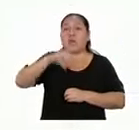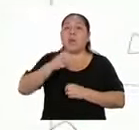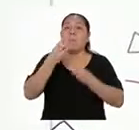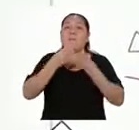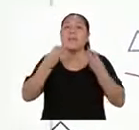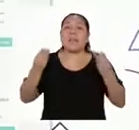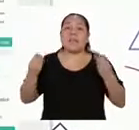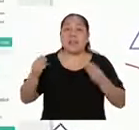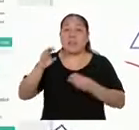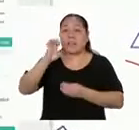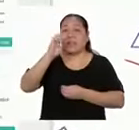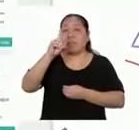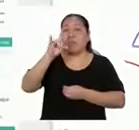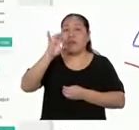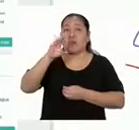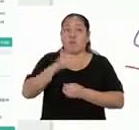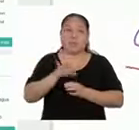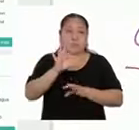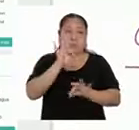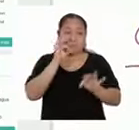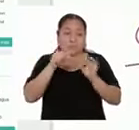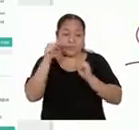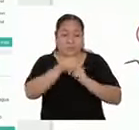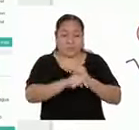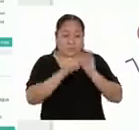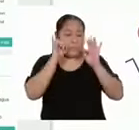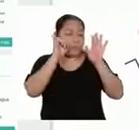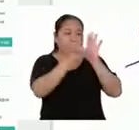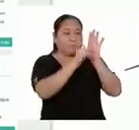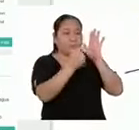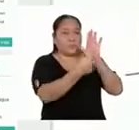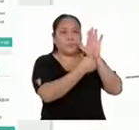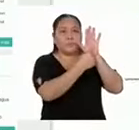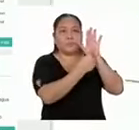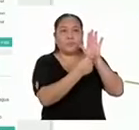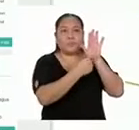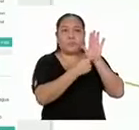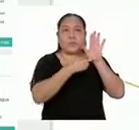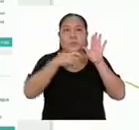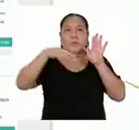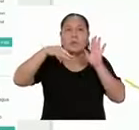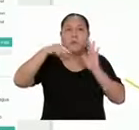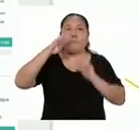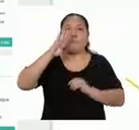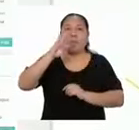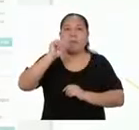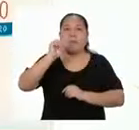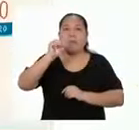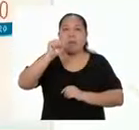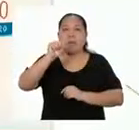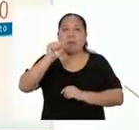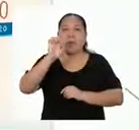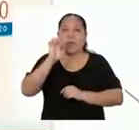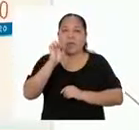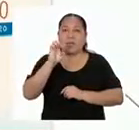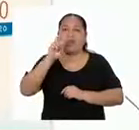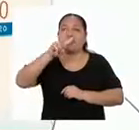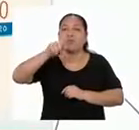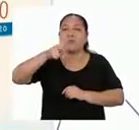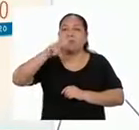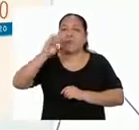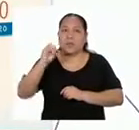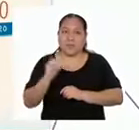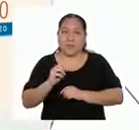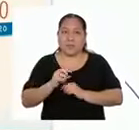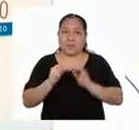educativos. Segundo, aparecerá esta imagen y harás clic en materiales educativos BIAE 2020. Tercero,